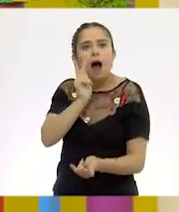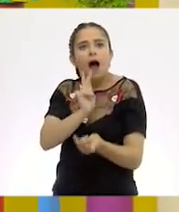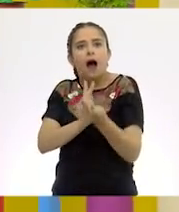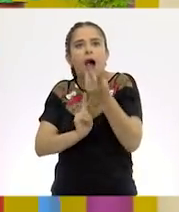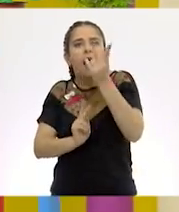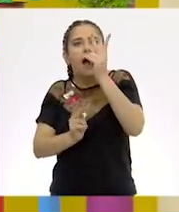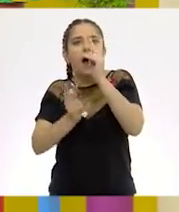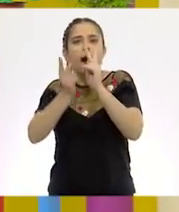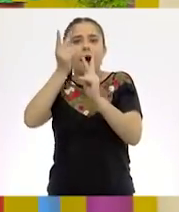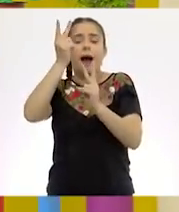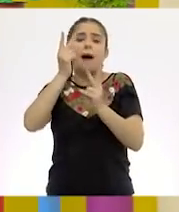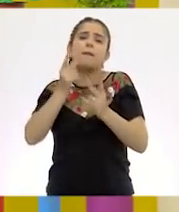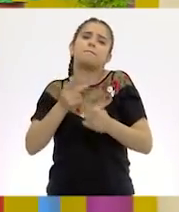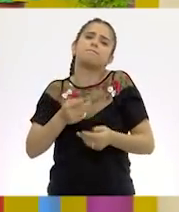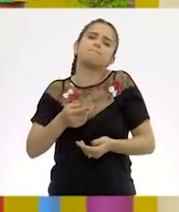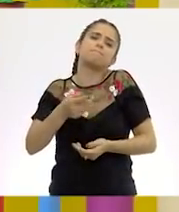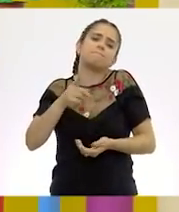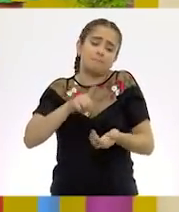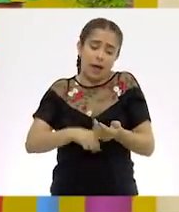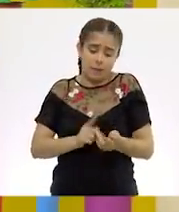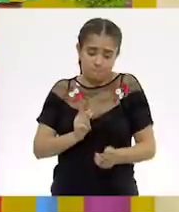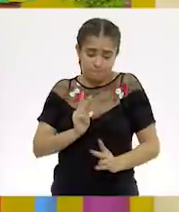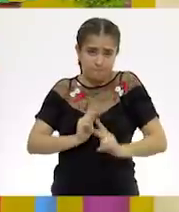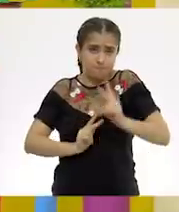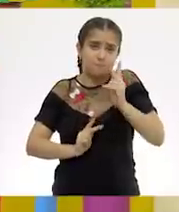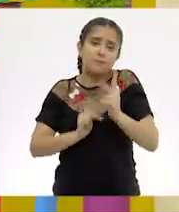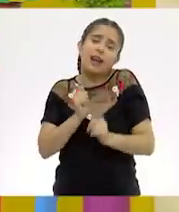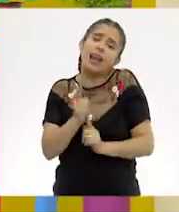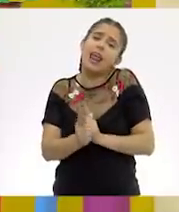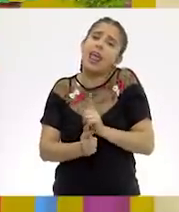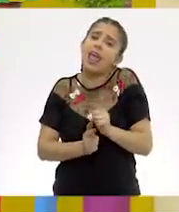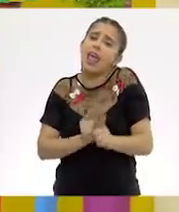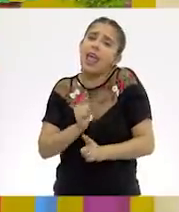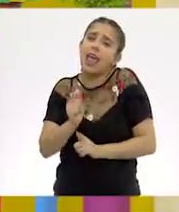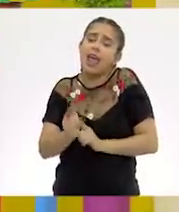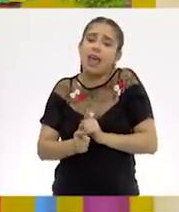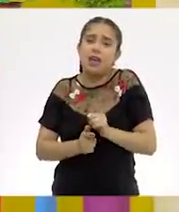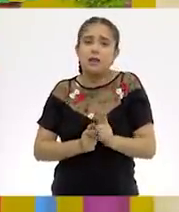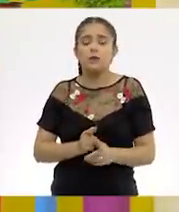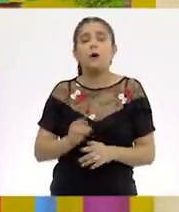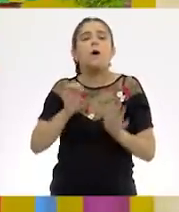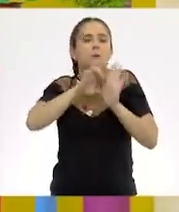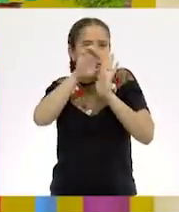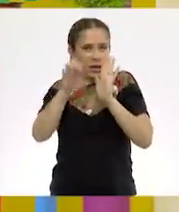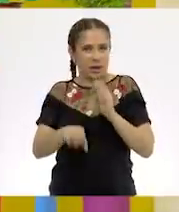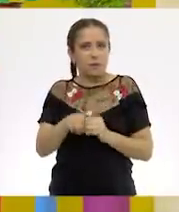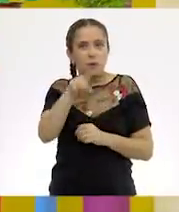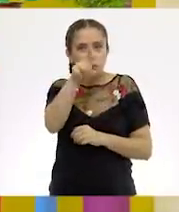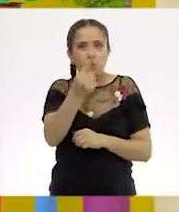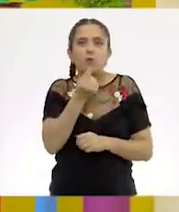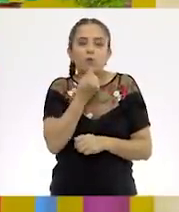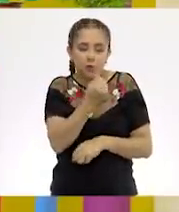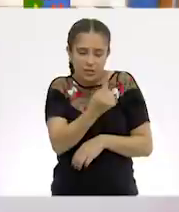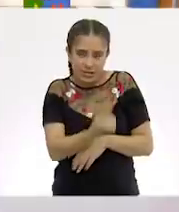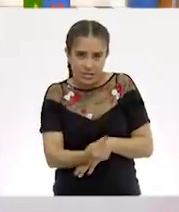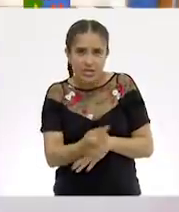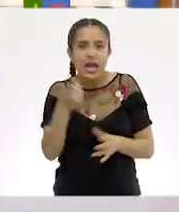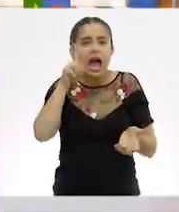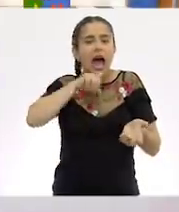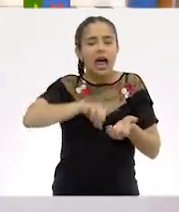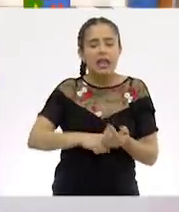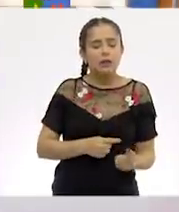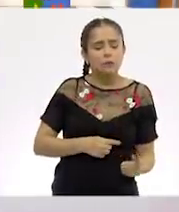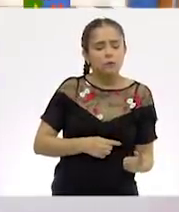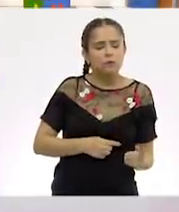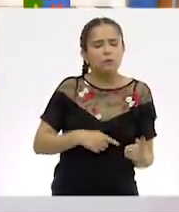lento. Ustedes, por ejemplo, no se dan cuenta cuando crecen hasta que su ropa ya no le queda, las mangas o los pantalones o